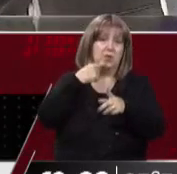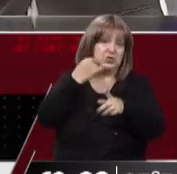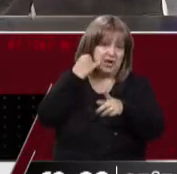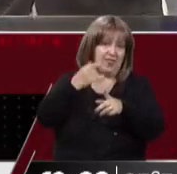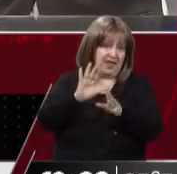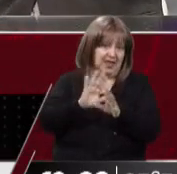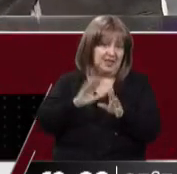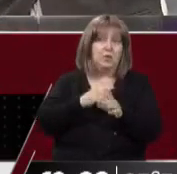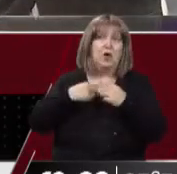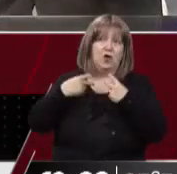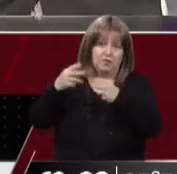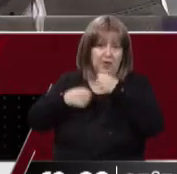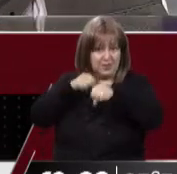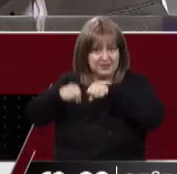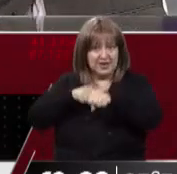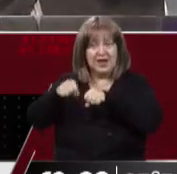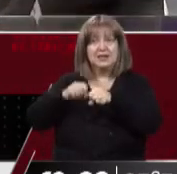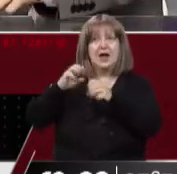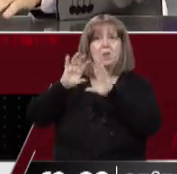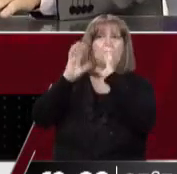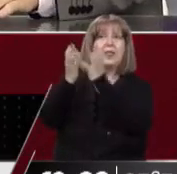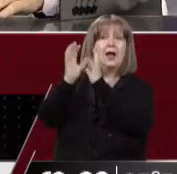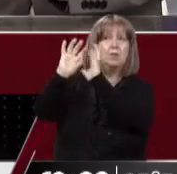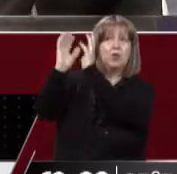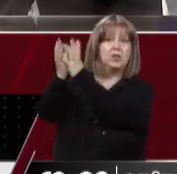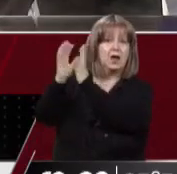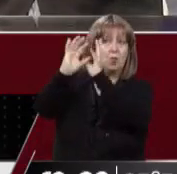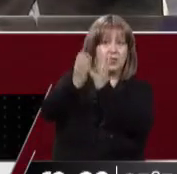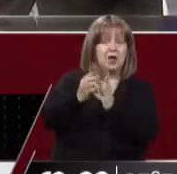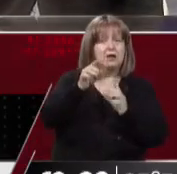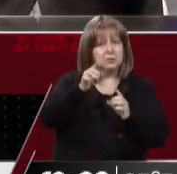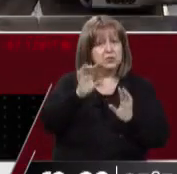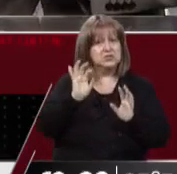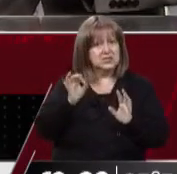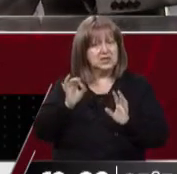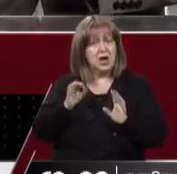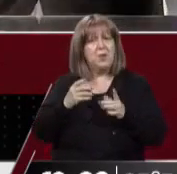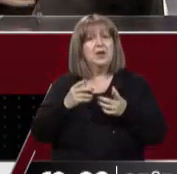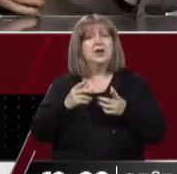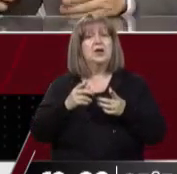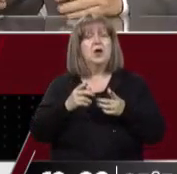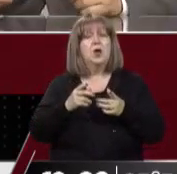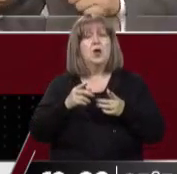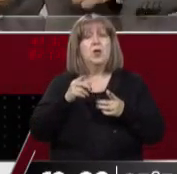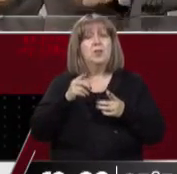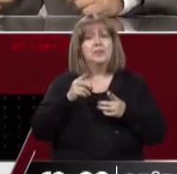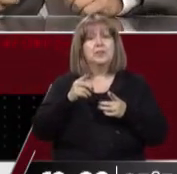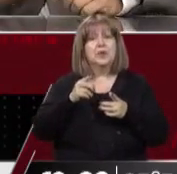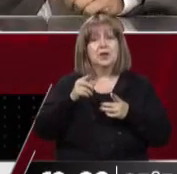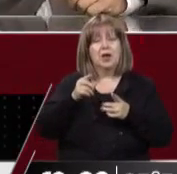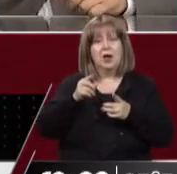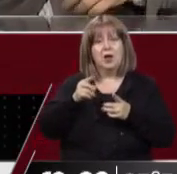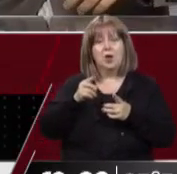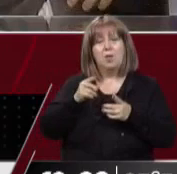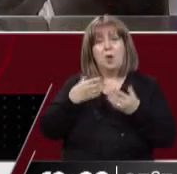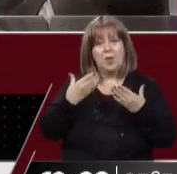sí, América, en las tres Copas Américas, lo hice en otro Mundial. ¿Esto ya te va dando una llegadita a empresas o a la propia organización como para que te den